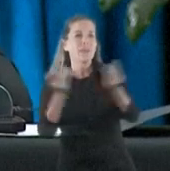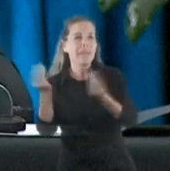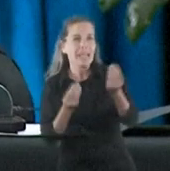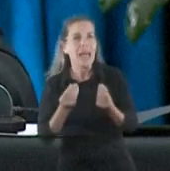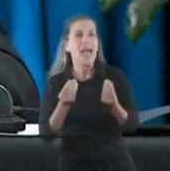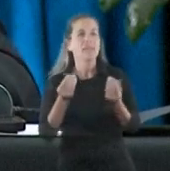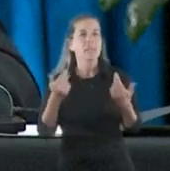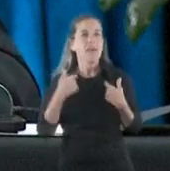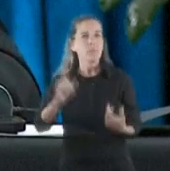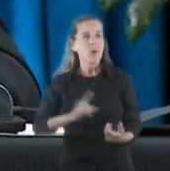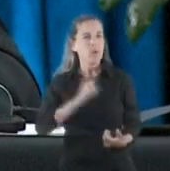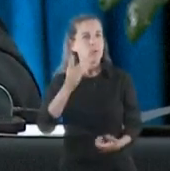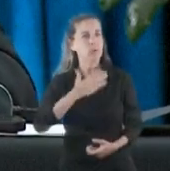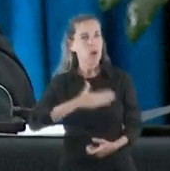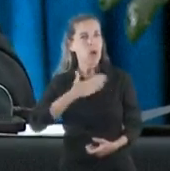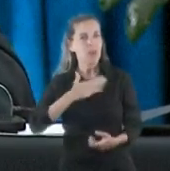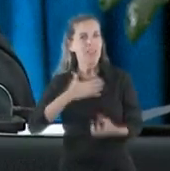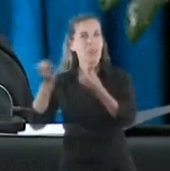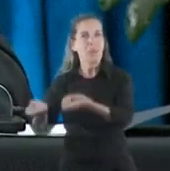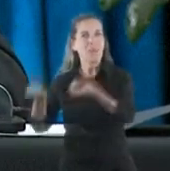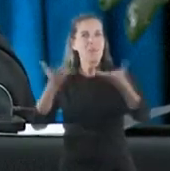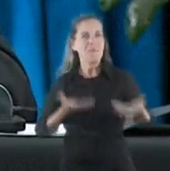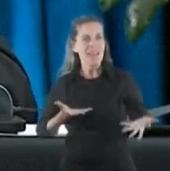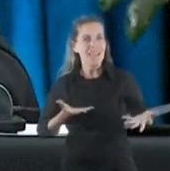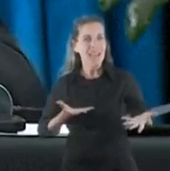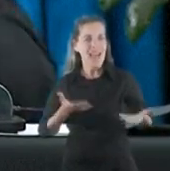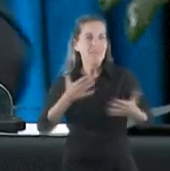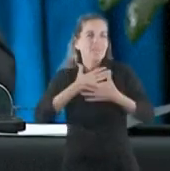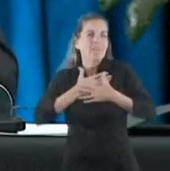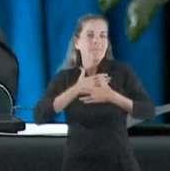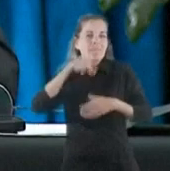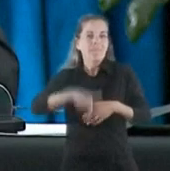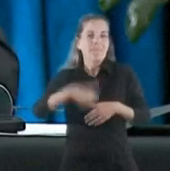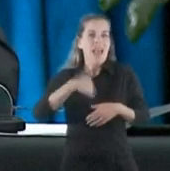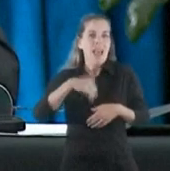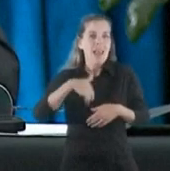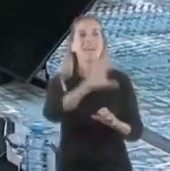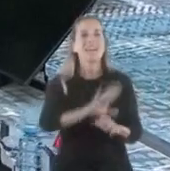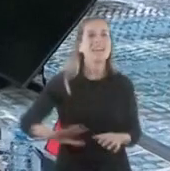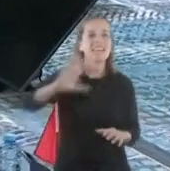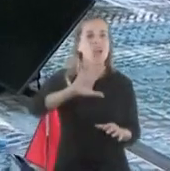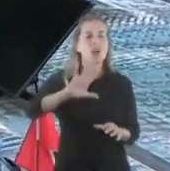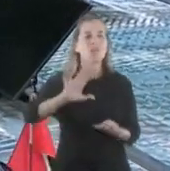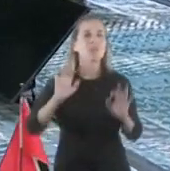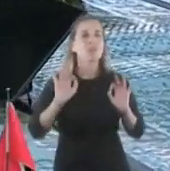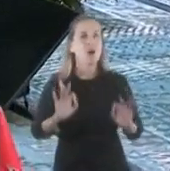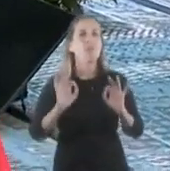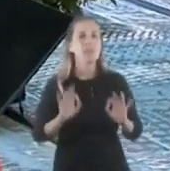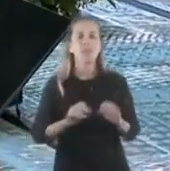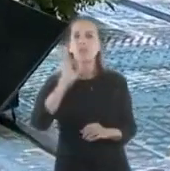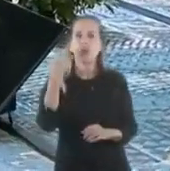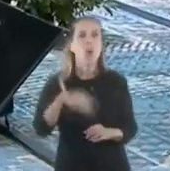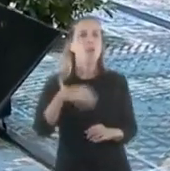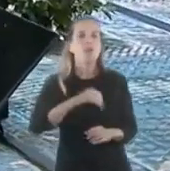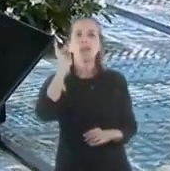para mí una enorme alegría Alberto Fernández inauguró el martes la séptima cumbre de la celac el presidente de